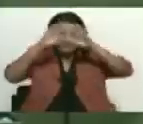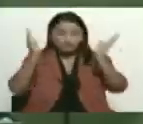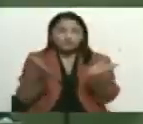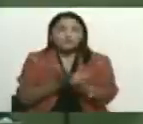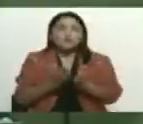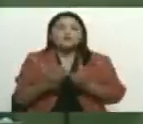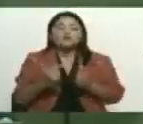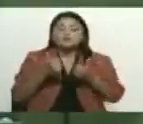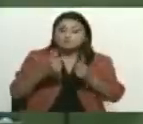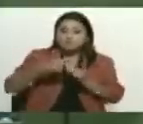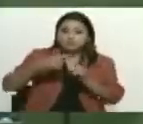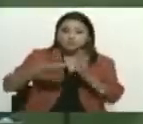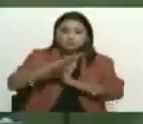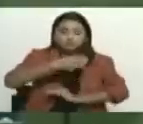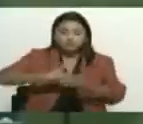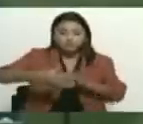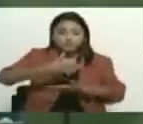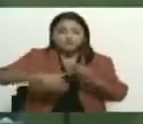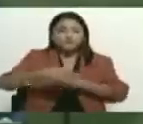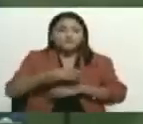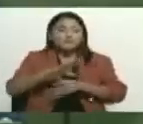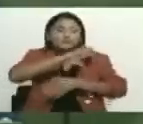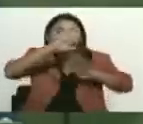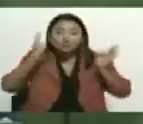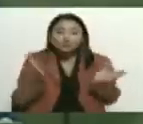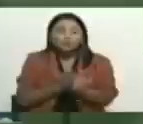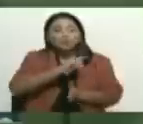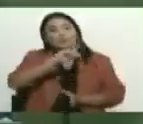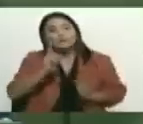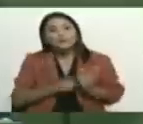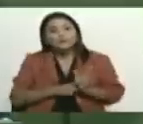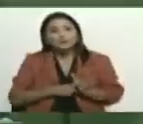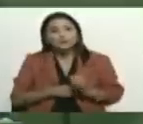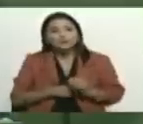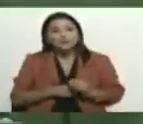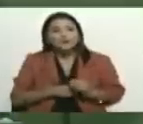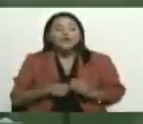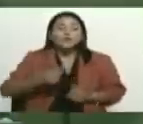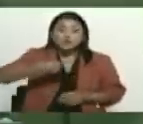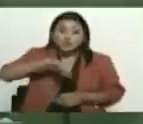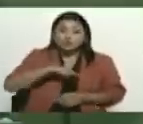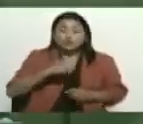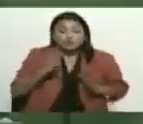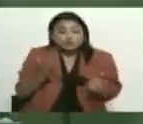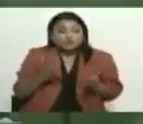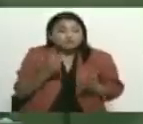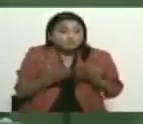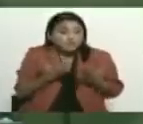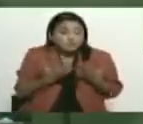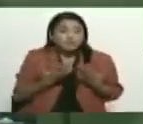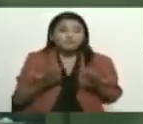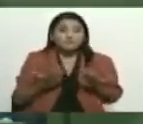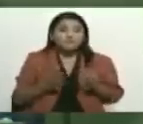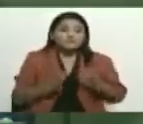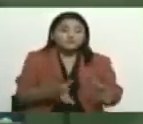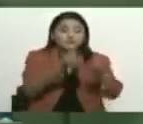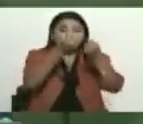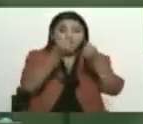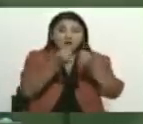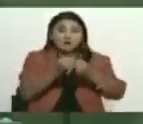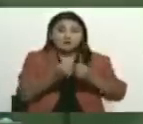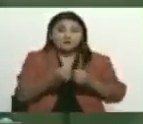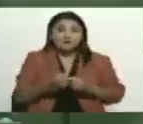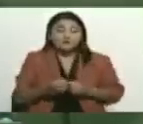de prosperidad y estabilidad para toda la humanidad. De nosotros depende salvar el sistema de relaciones internacionales de las amenazas